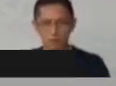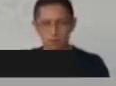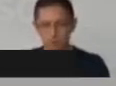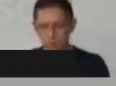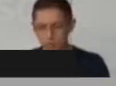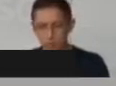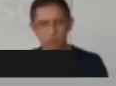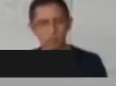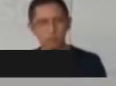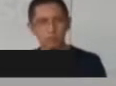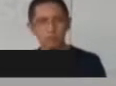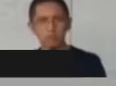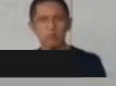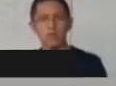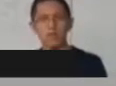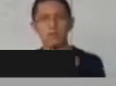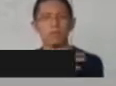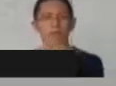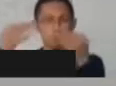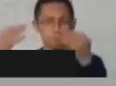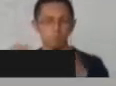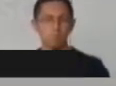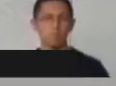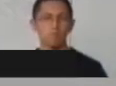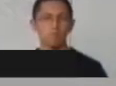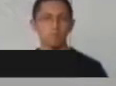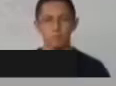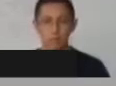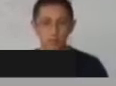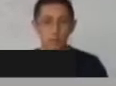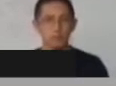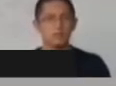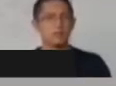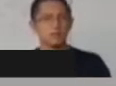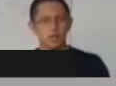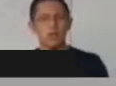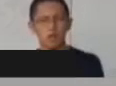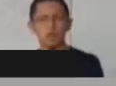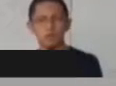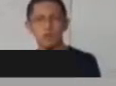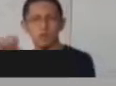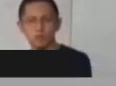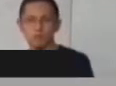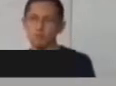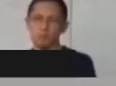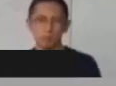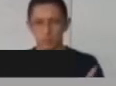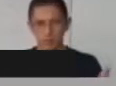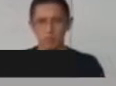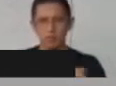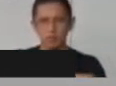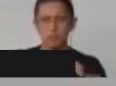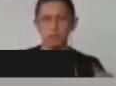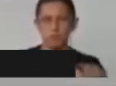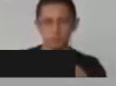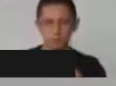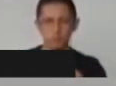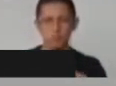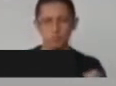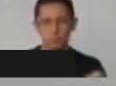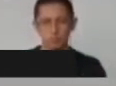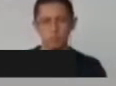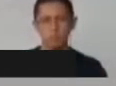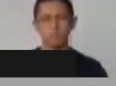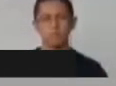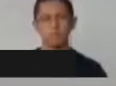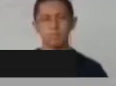tiene información de la misma semana de la que estamos hablando. Hay que revisar, por supuesto, los números diarios. Hemos tenido